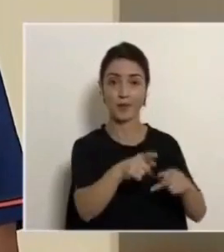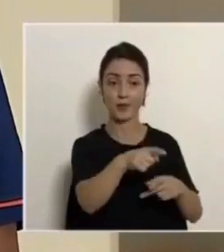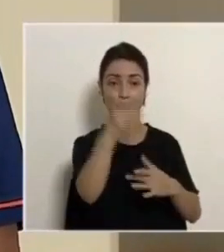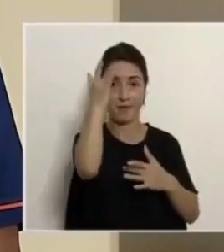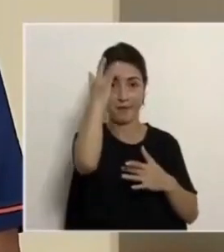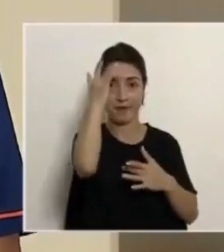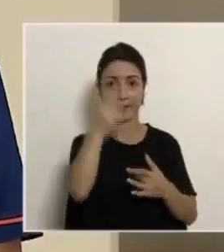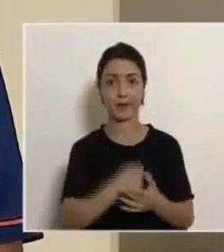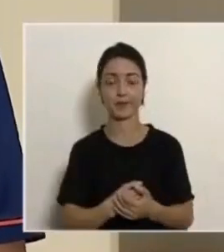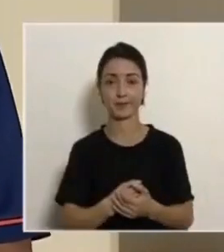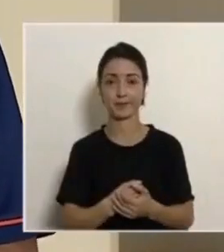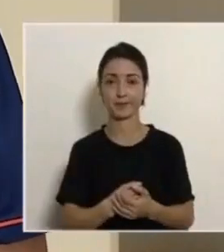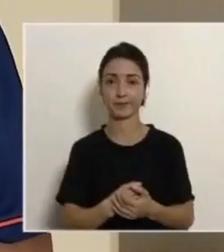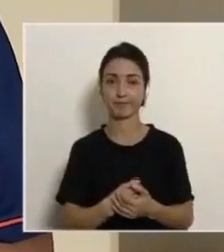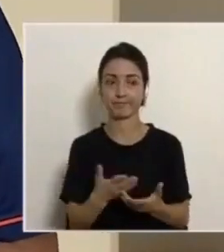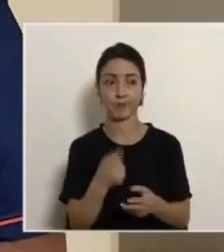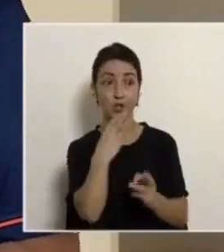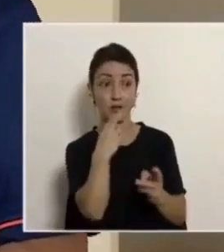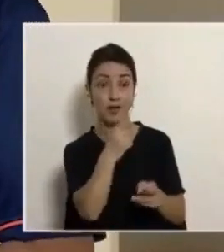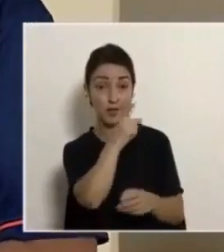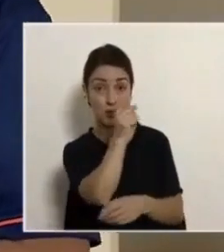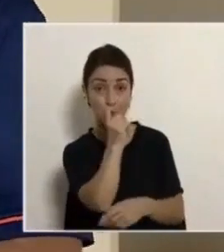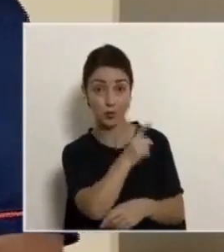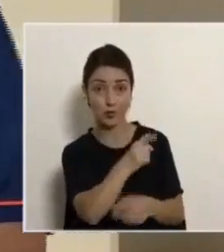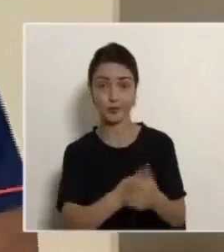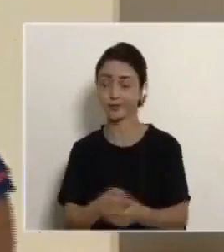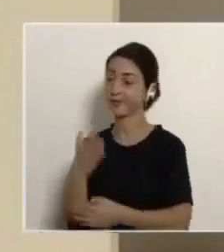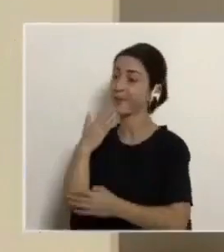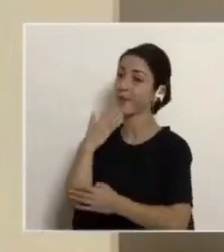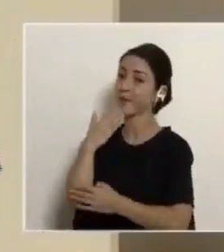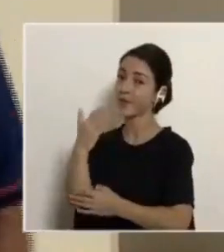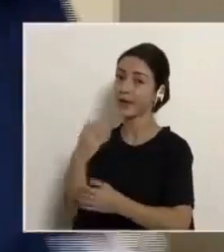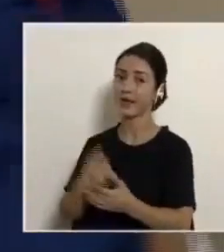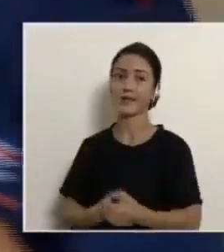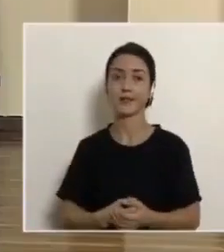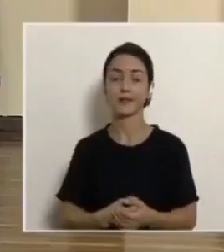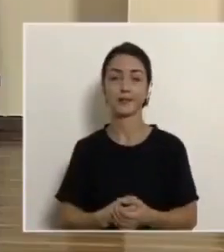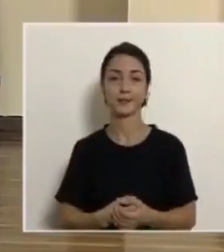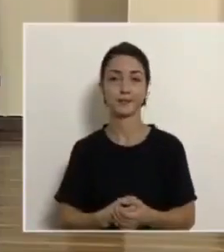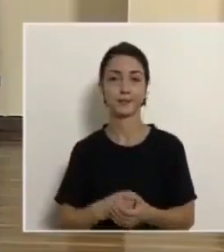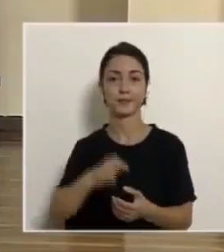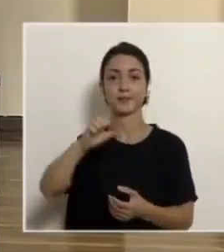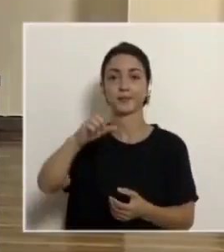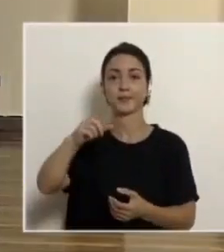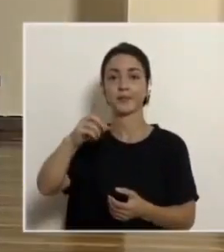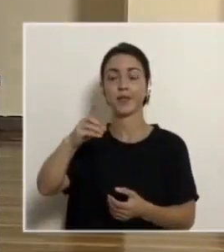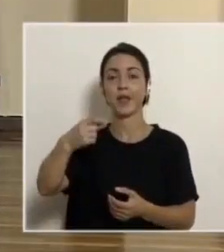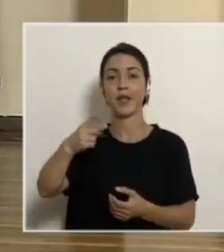enferma. No sé si le respondo su pregunta. Muchas gracias, don Edgar.